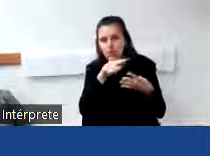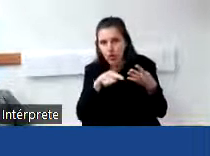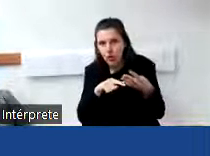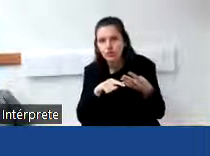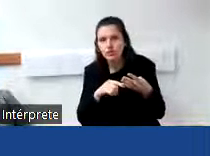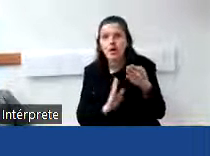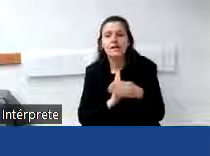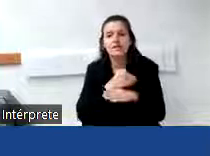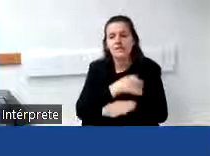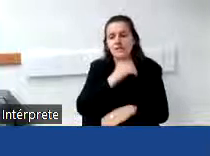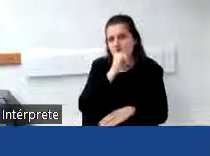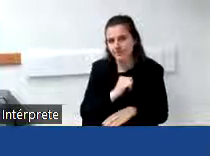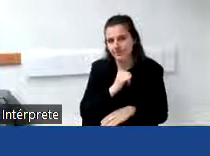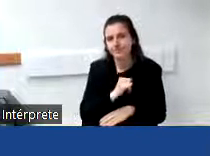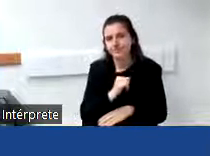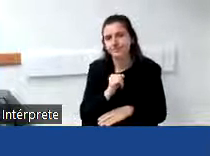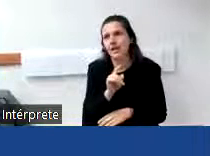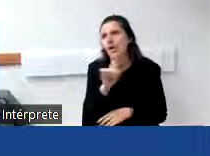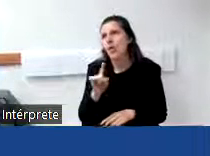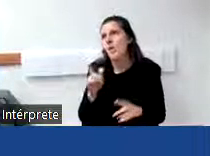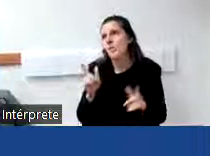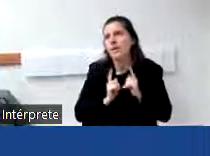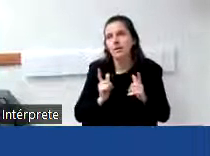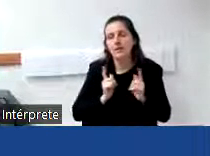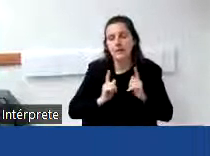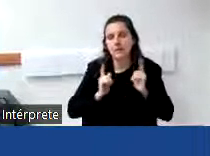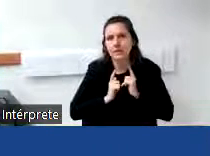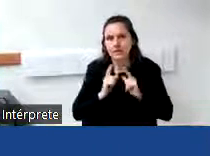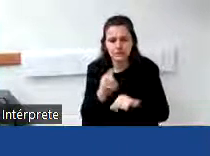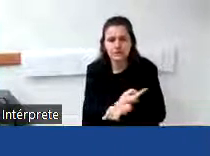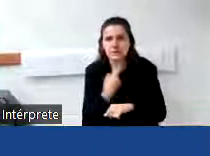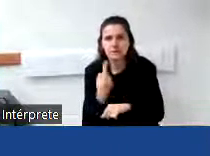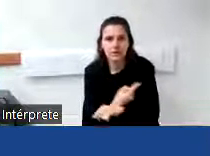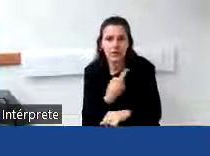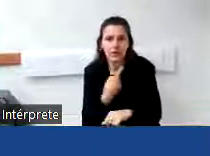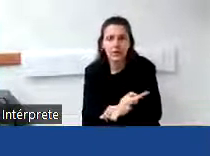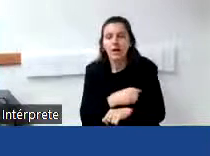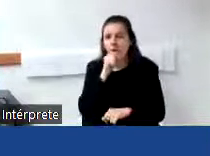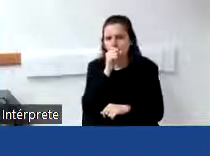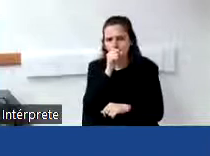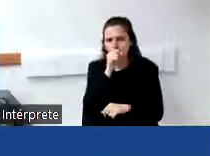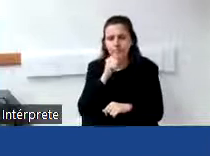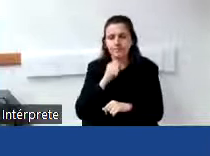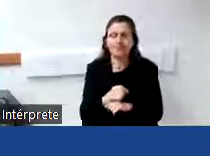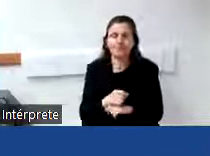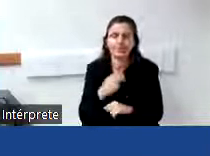una persona que pueda estar tal vez horas fuera de su casa, por ejemplo, con dificultades en la